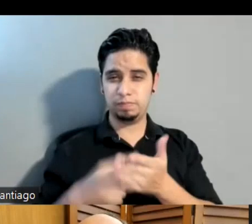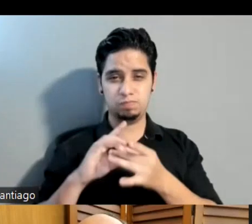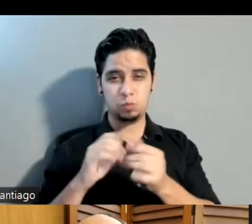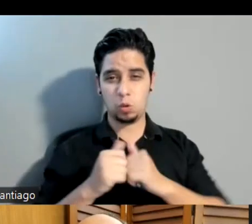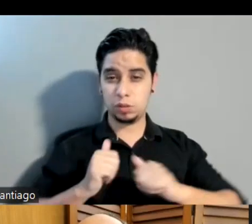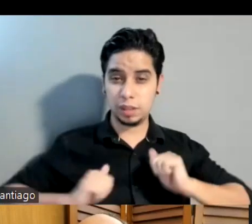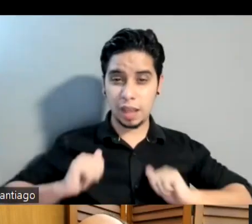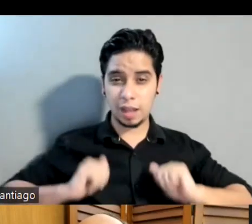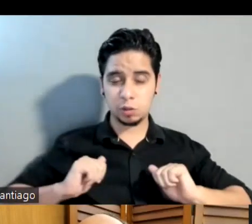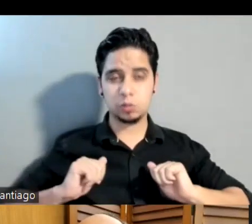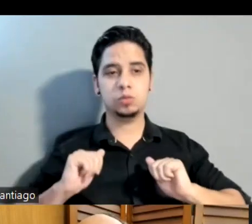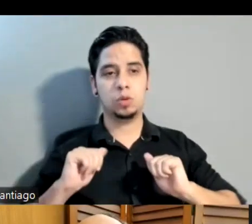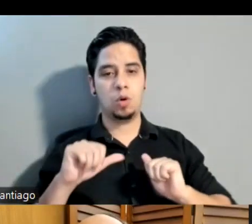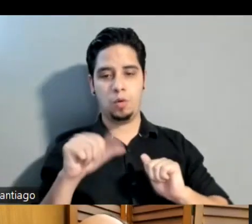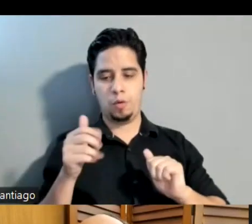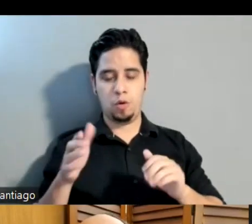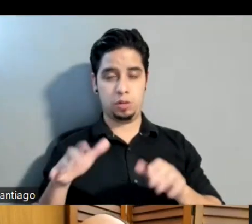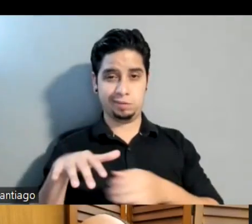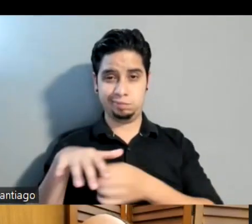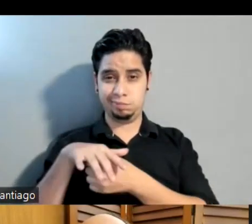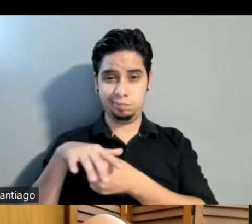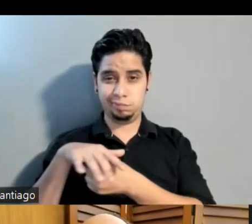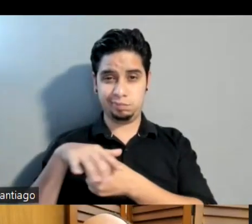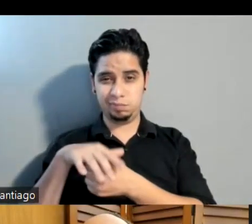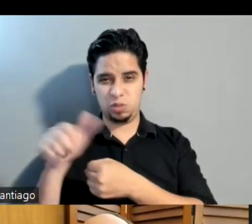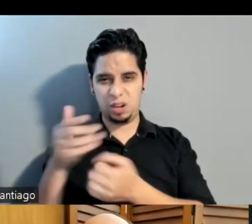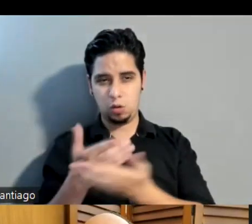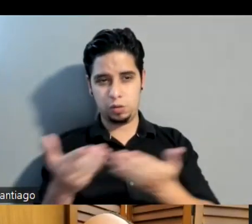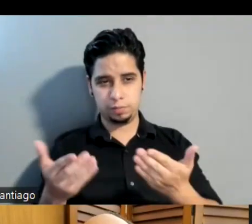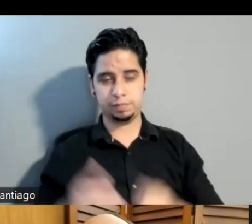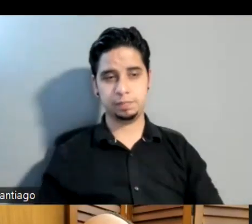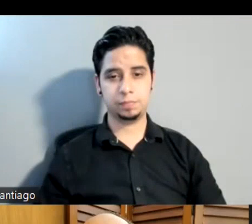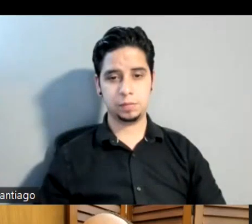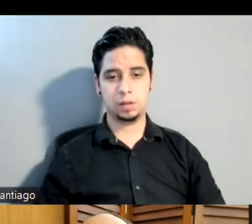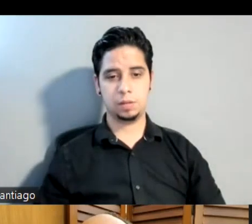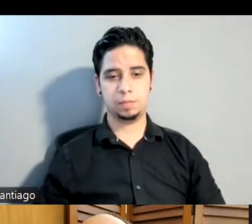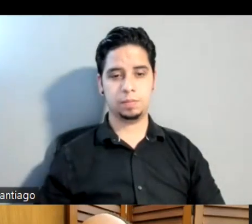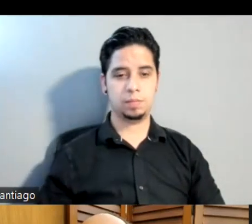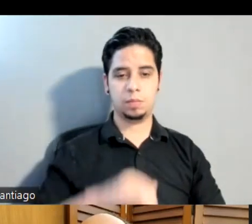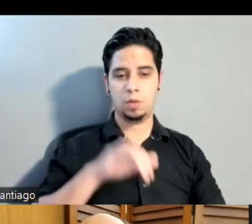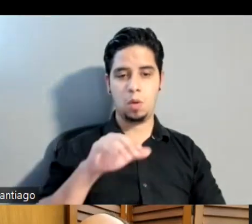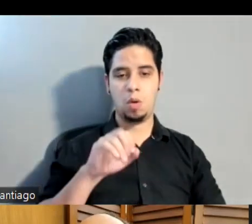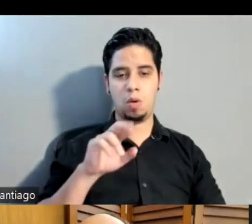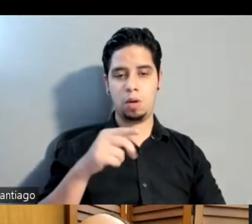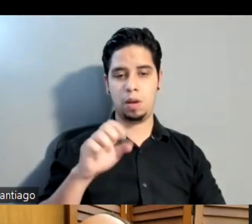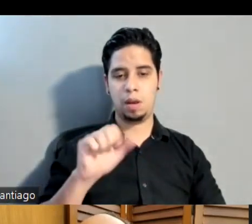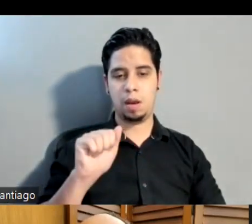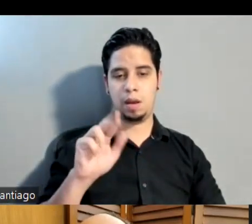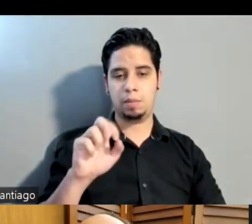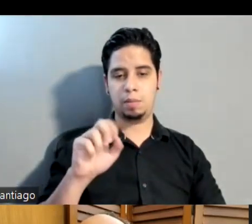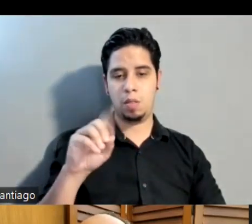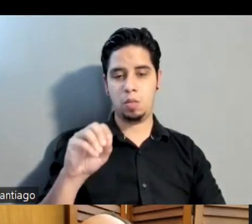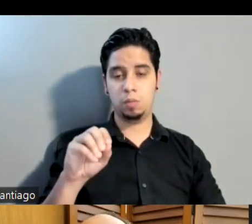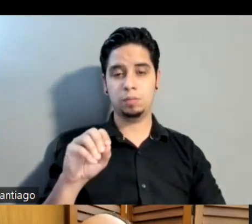de otra. ¿Verdad? Otra área, no de la música, no del teatro. Y Jorge Armando nos viene a hablar porque, mira, usted lo ve así como que está así